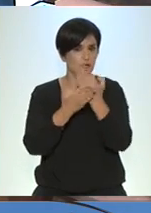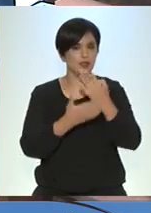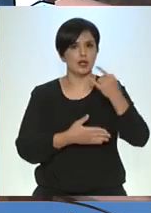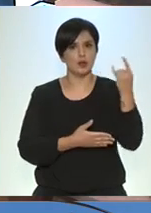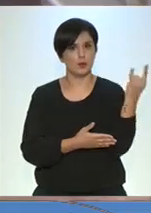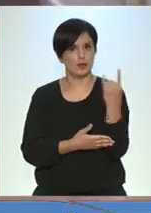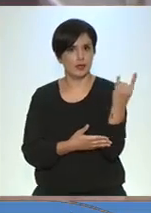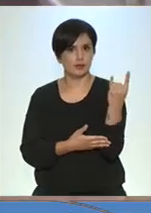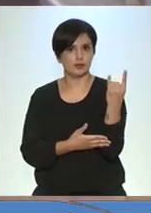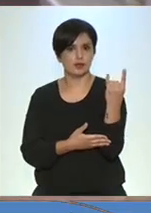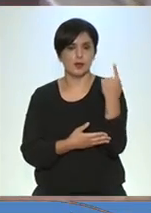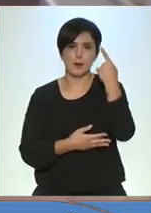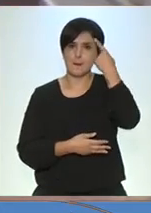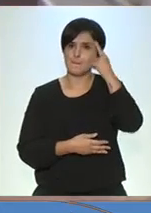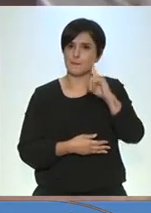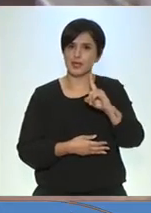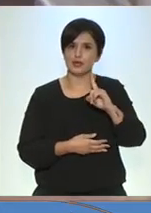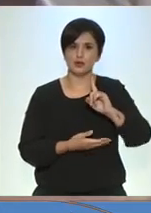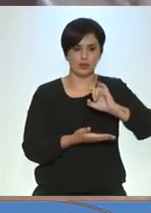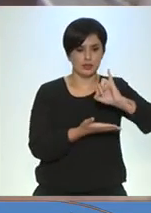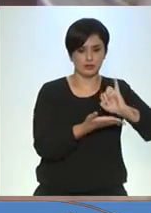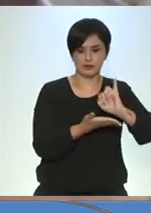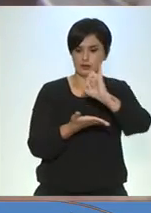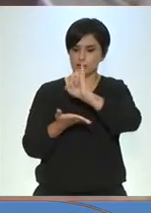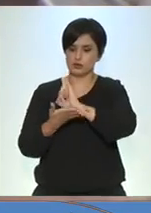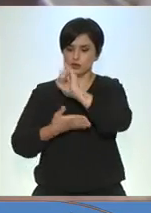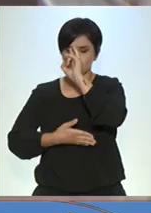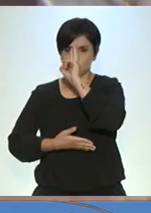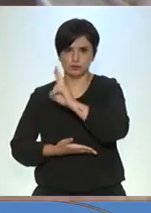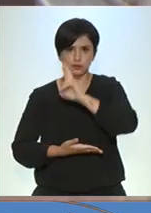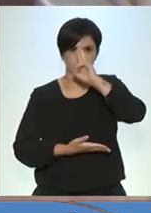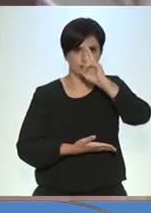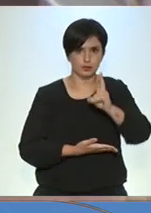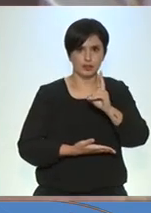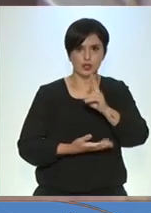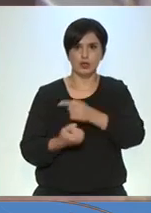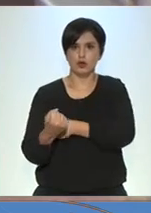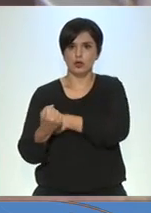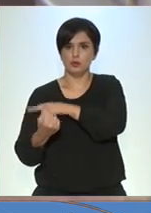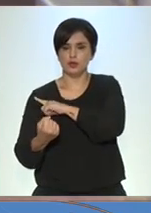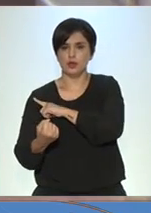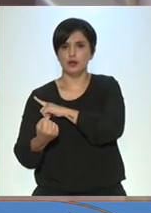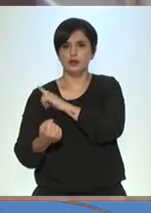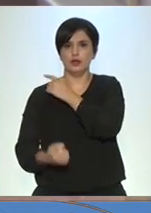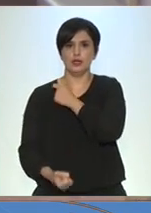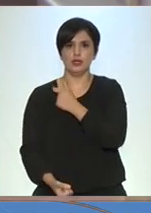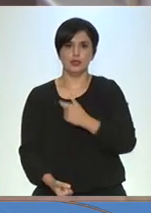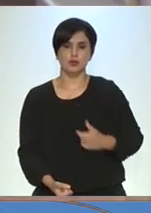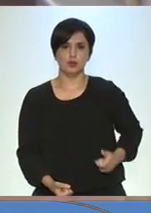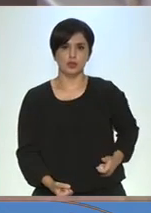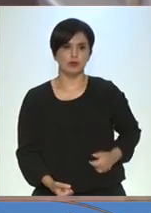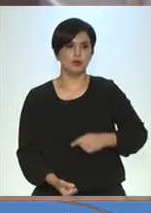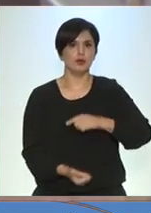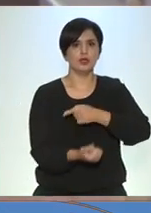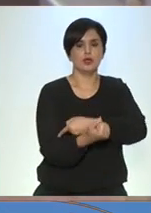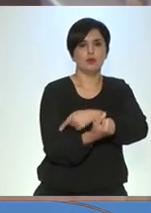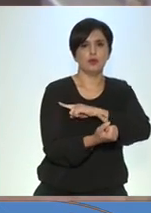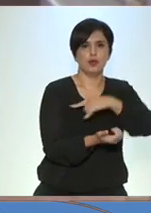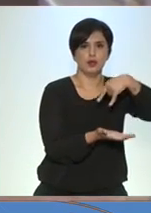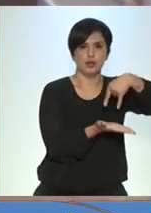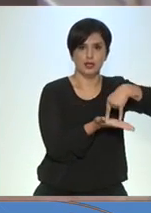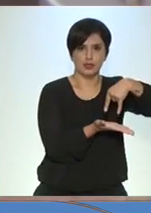requiere que haya un respeto institucional, en especial entre el Ejecutivo y Legislativo. Es mediante el diálogo y la